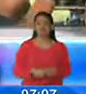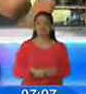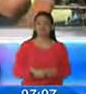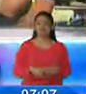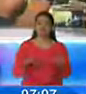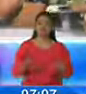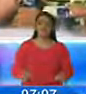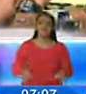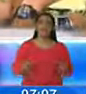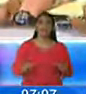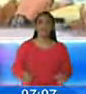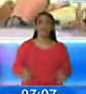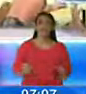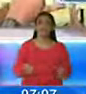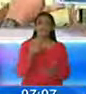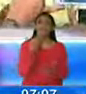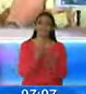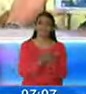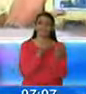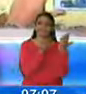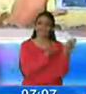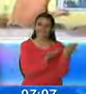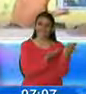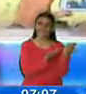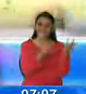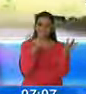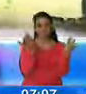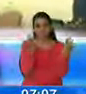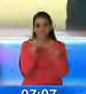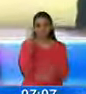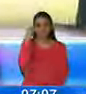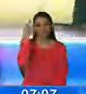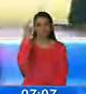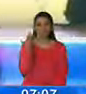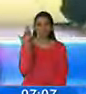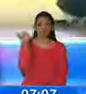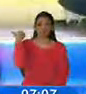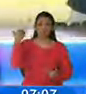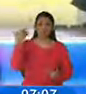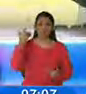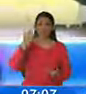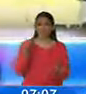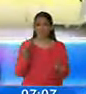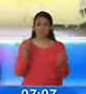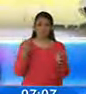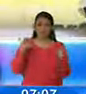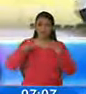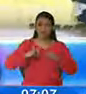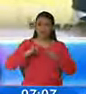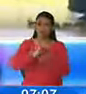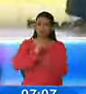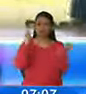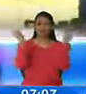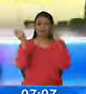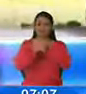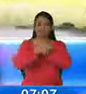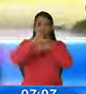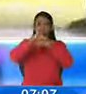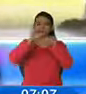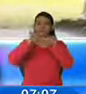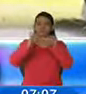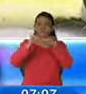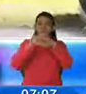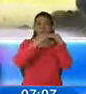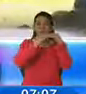agradeció al actual jefe de Estado y líder del Movimiento País por haber cambiado la vieja política y logrado dar estabilidad a un país donde